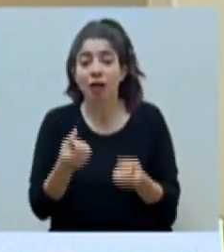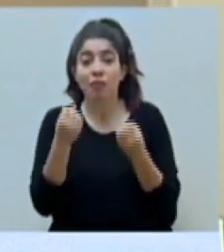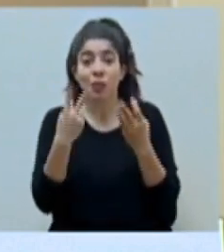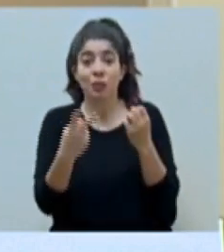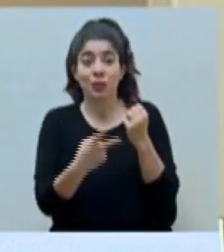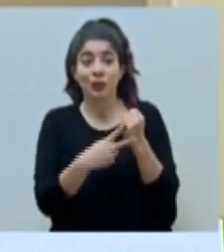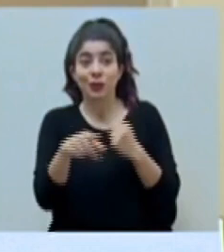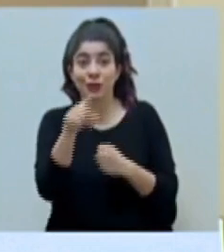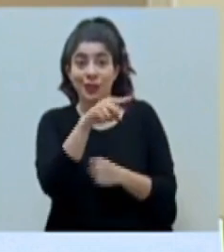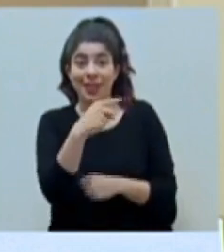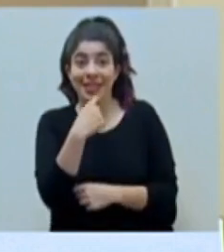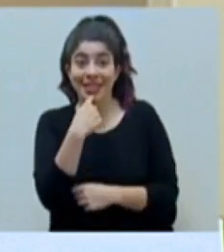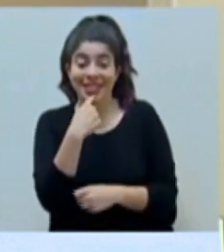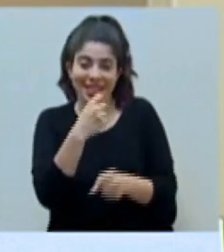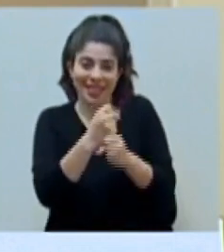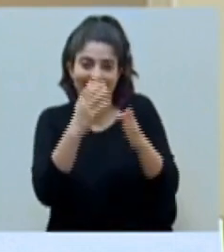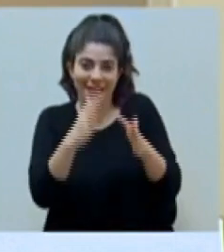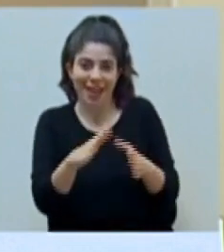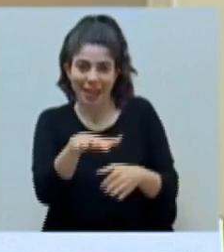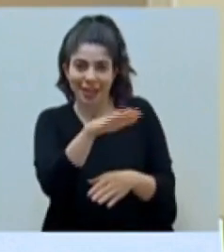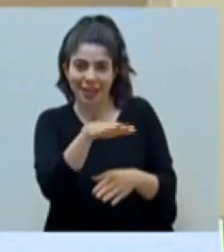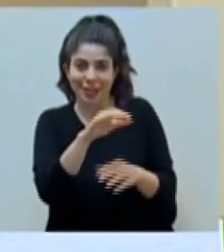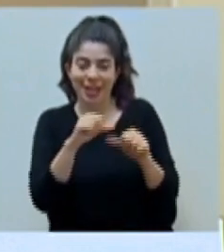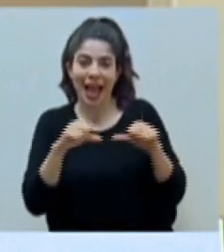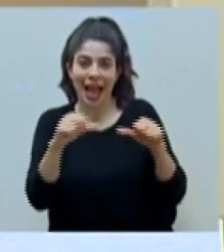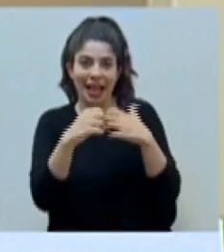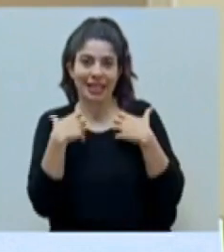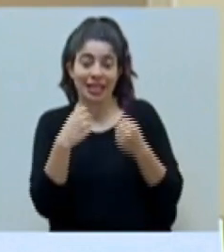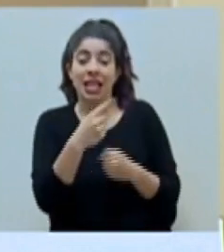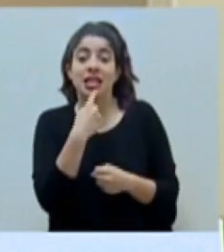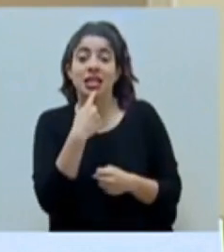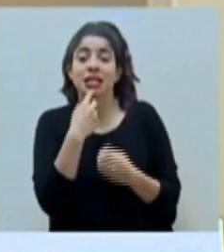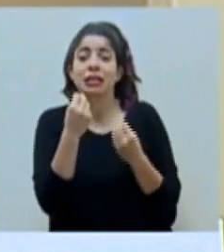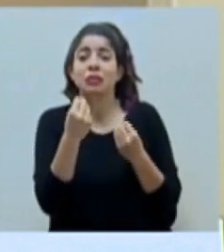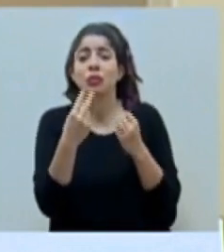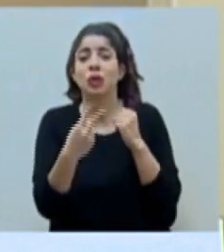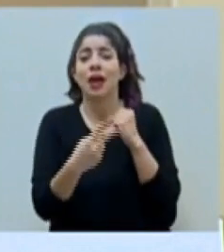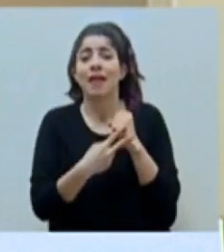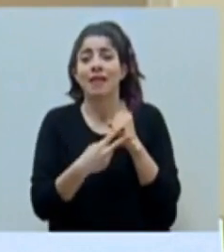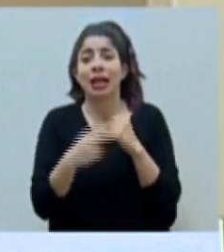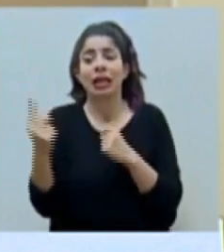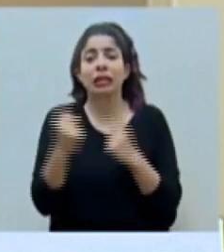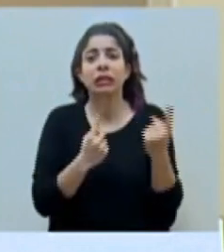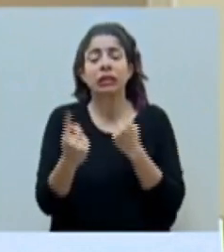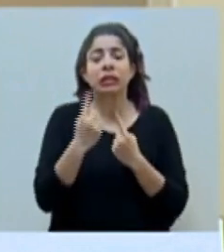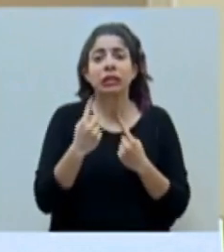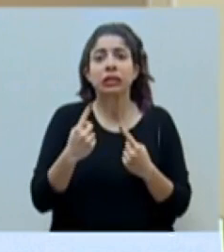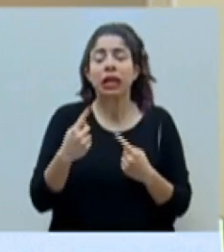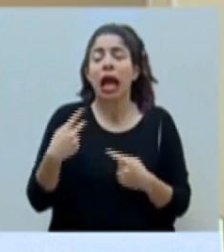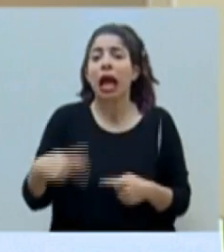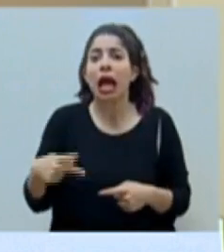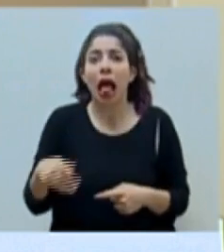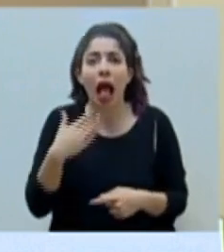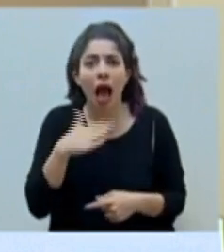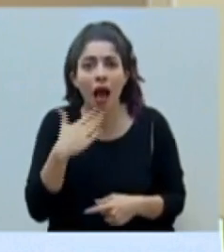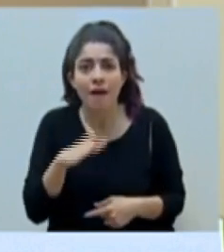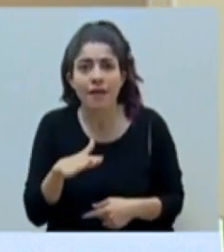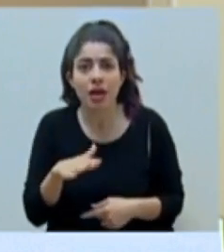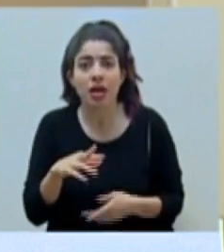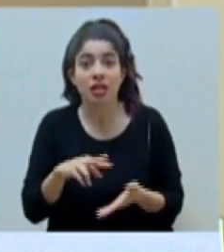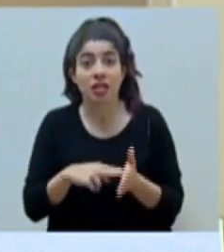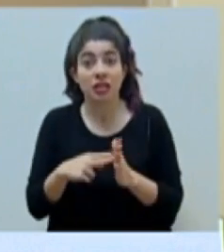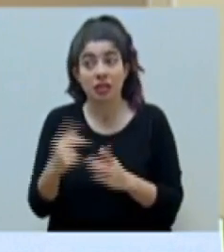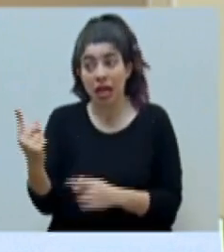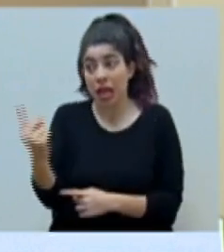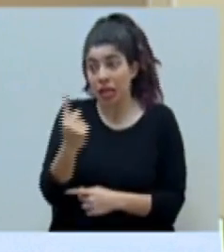nos dicen los funcionarios del área de salud, pues estos casos son graves y eso sí podría